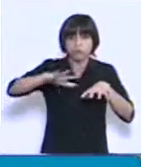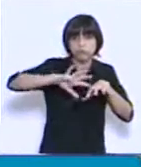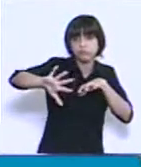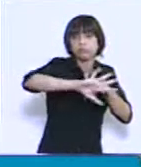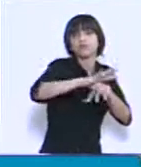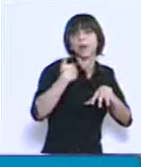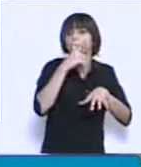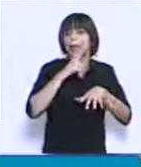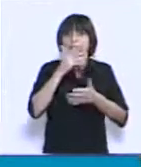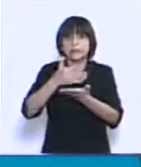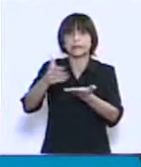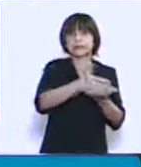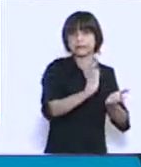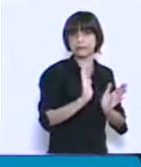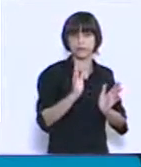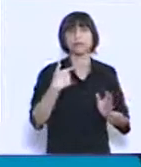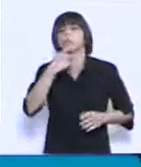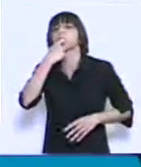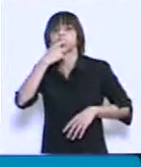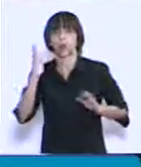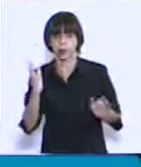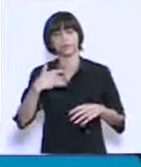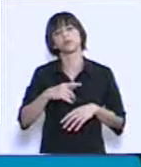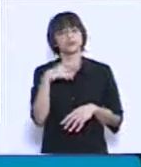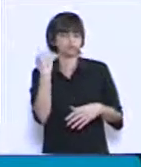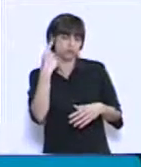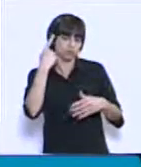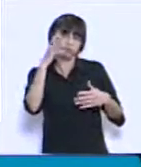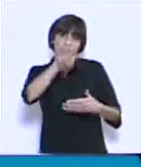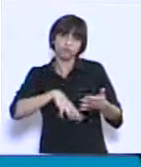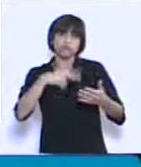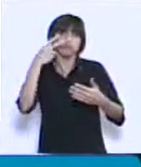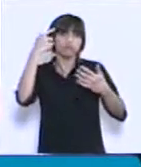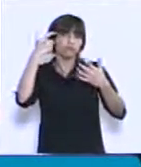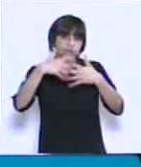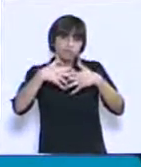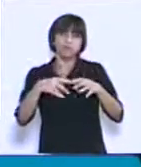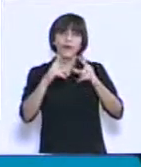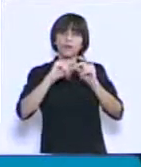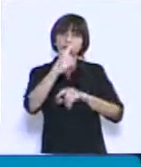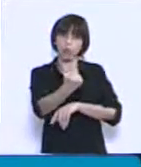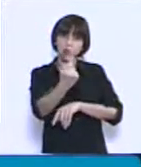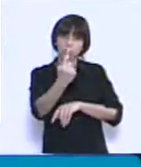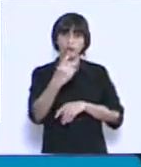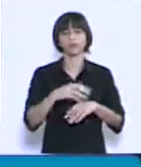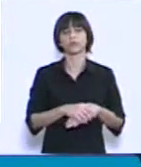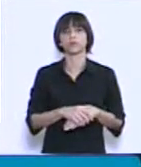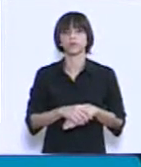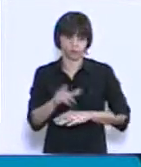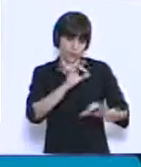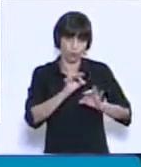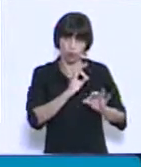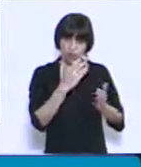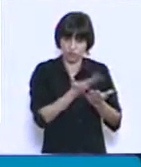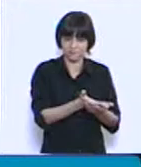A saber, por ejemplo, cuando uno analiza y mira el artículo 1 del proyecto de mayoría,